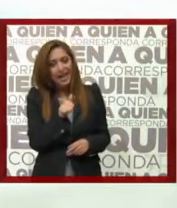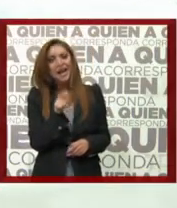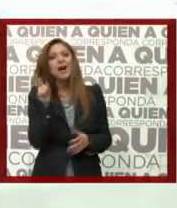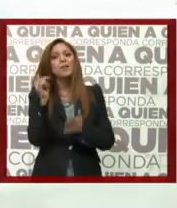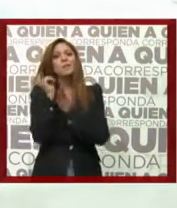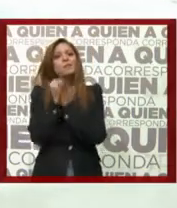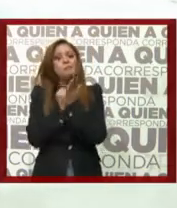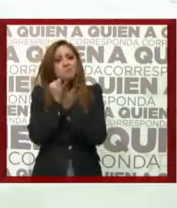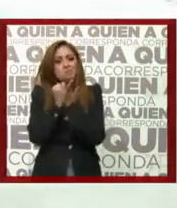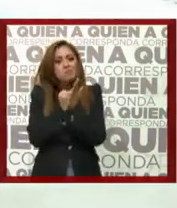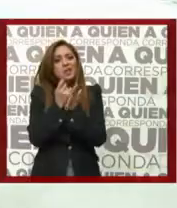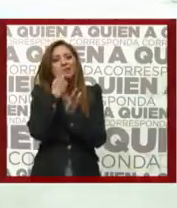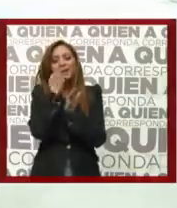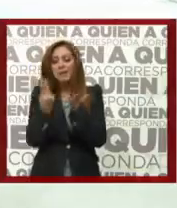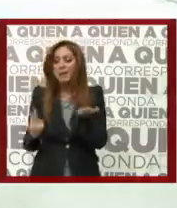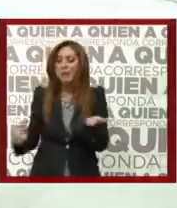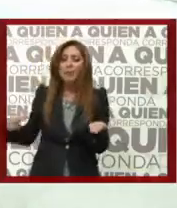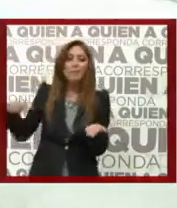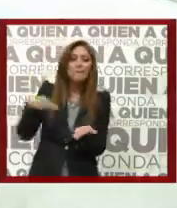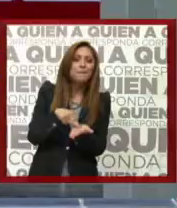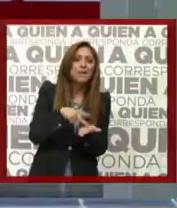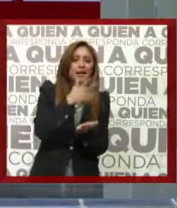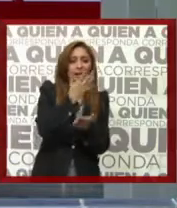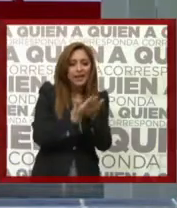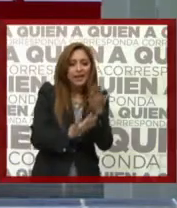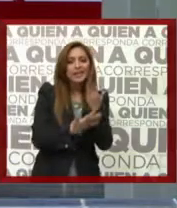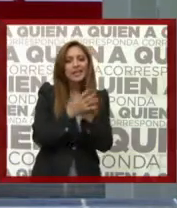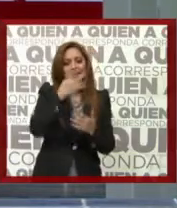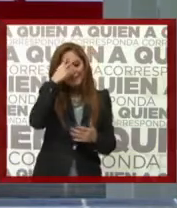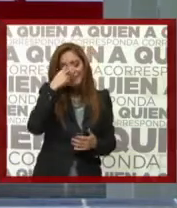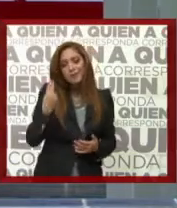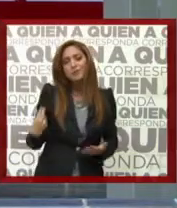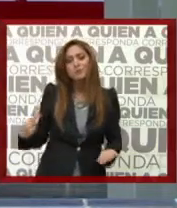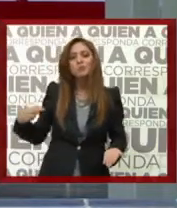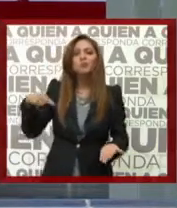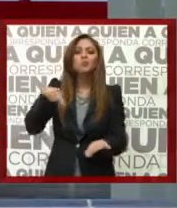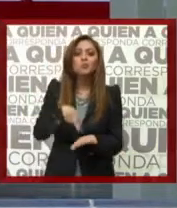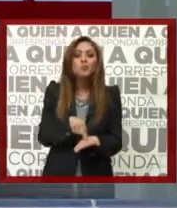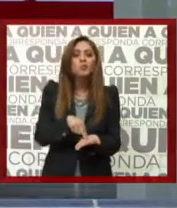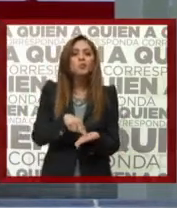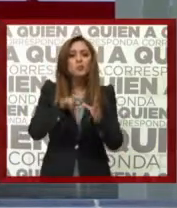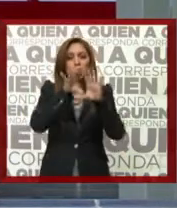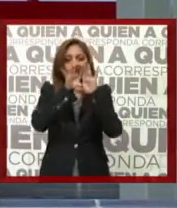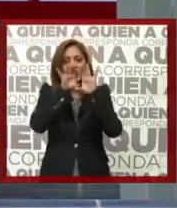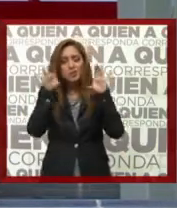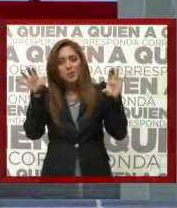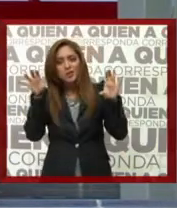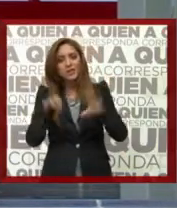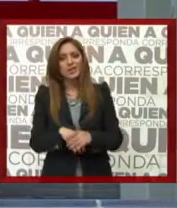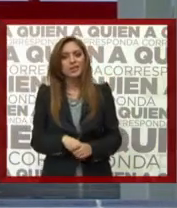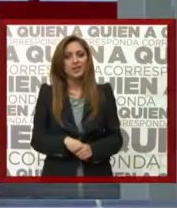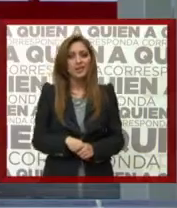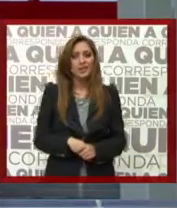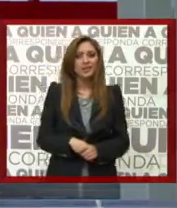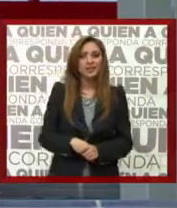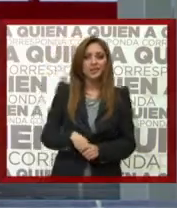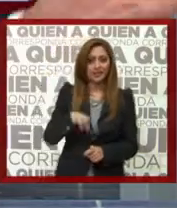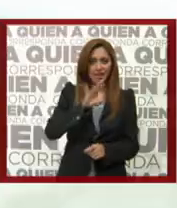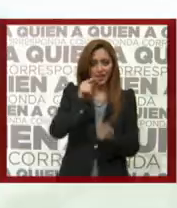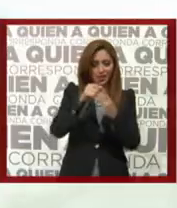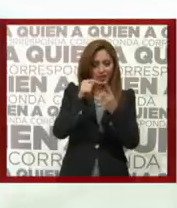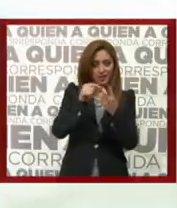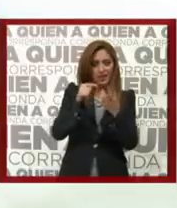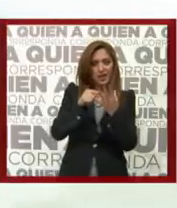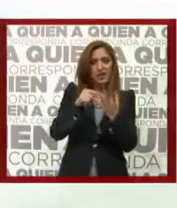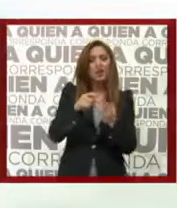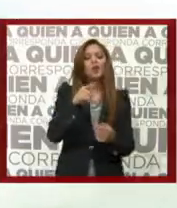apostó que llegaba aquí al plato en lo que me dicen, hecho en México, todo lo que llamamos nosotros la presentación o una cortinilla. Pero ya contaron lo que dura la cortinilla. Pero ¿para qué